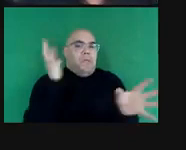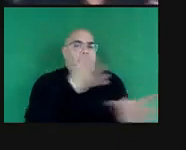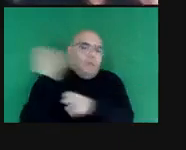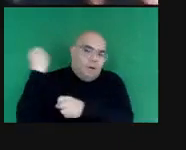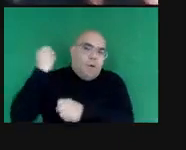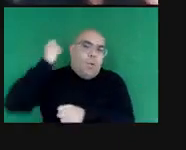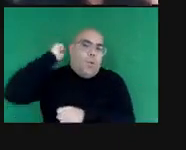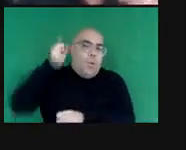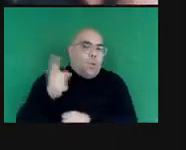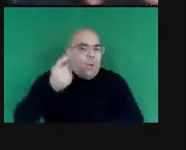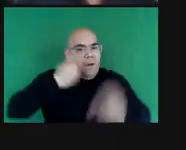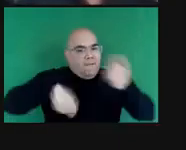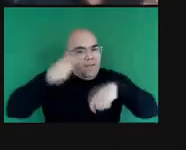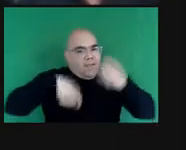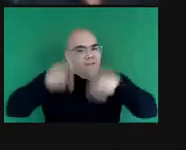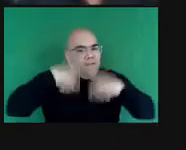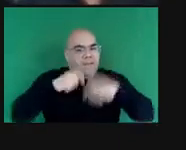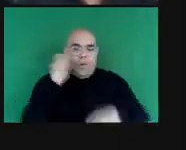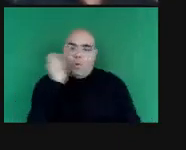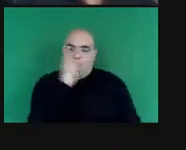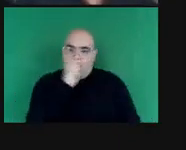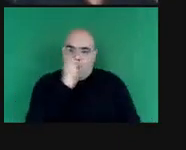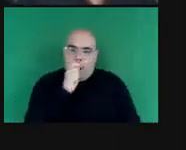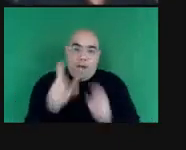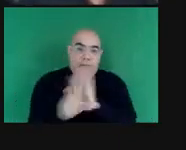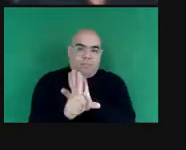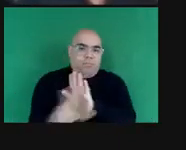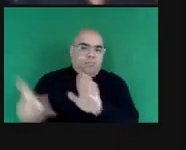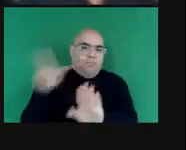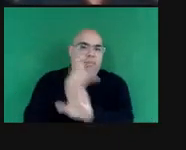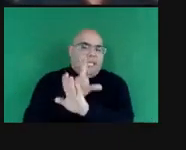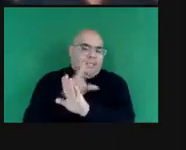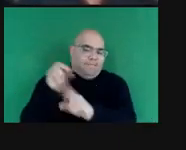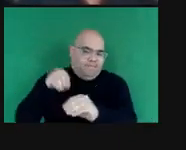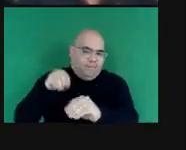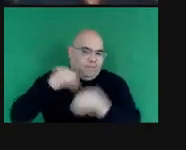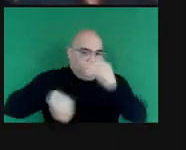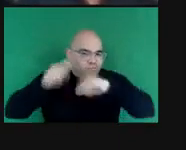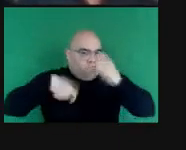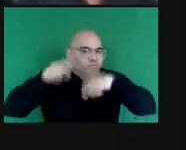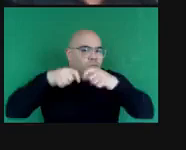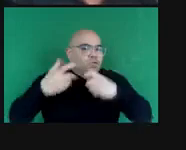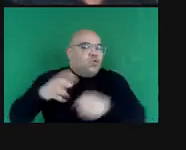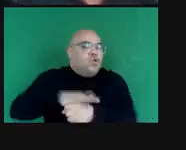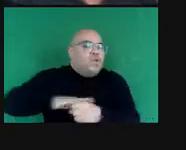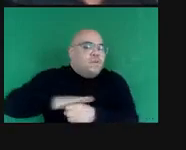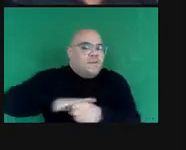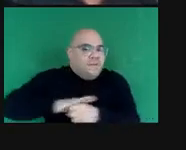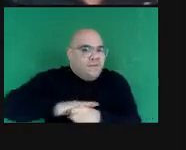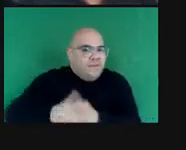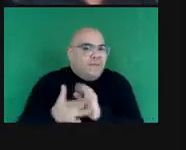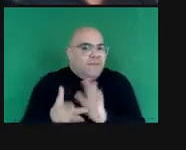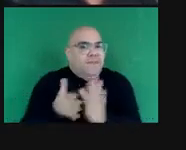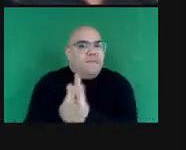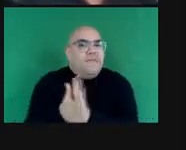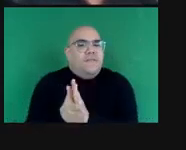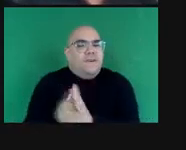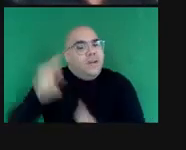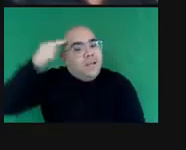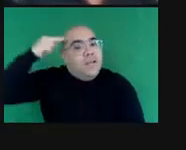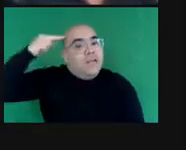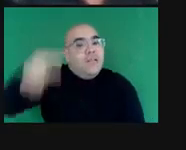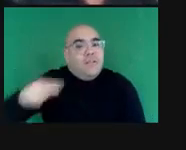venta de drogas ilícitas allí, y resulta que sucede en el barrio que en la historia de Medellín